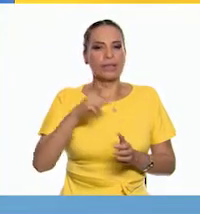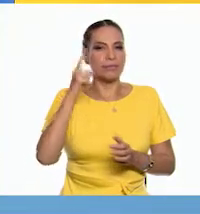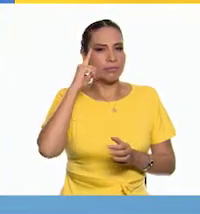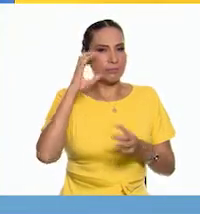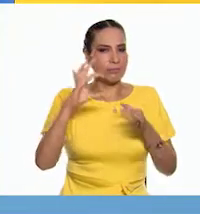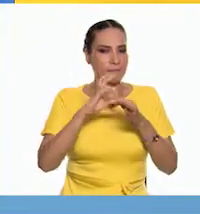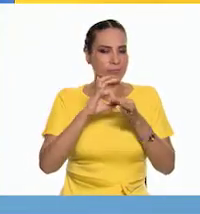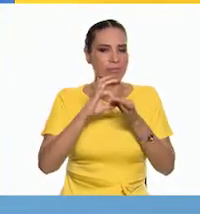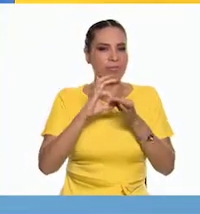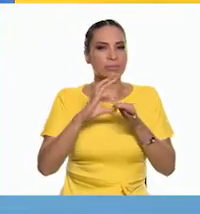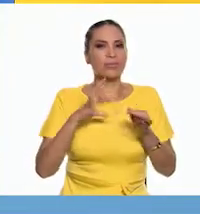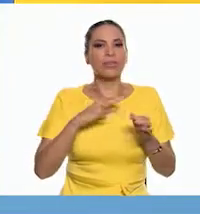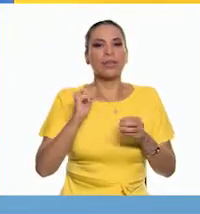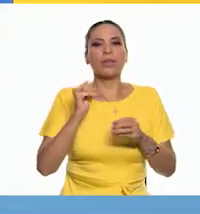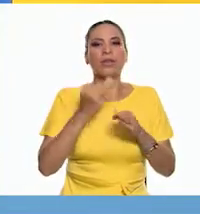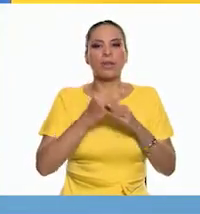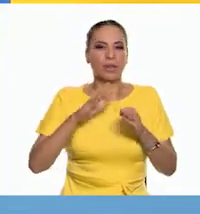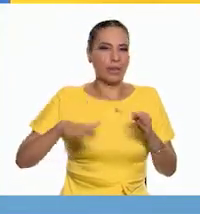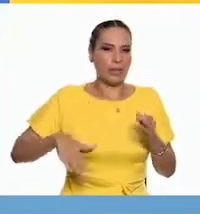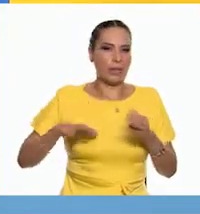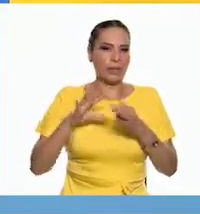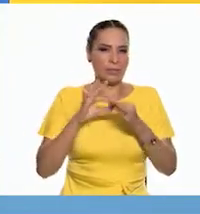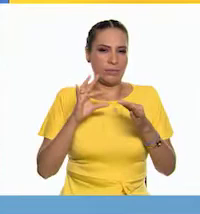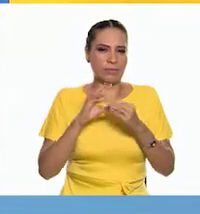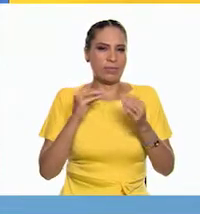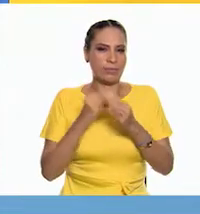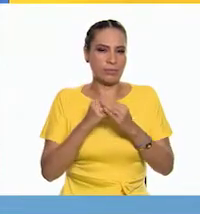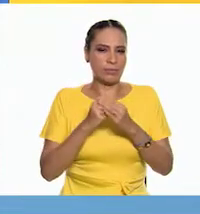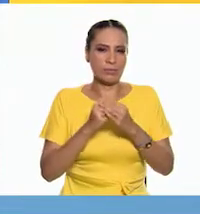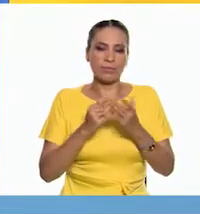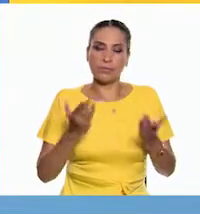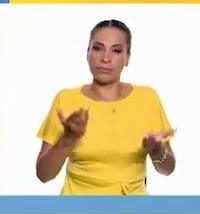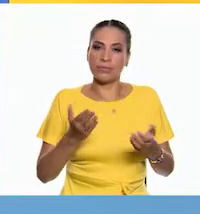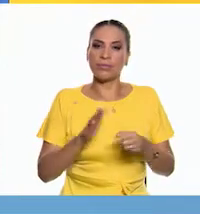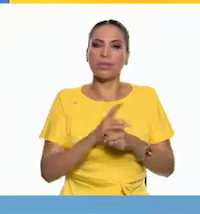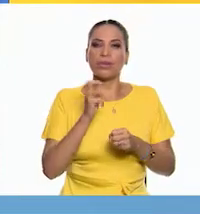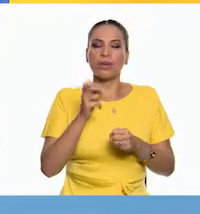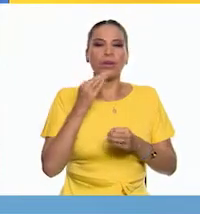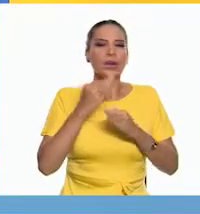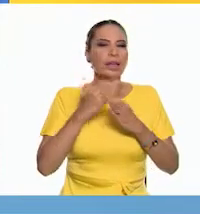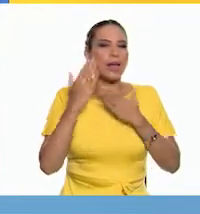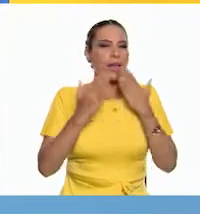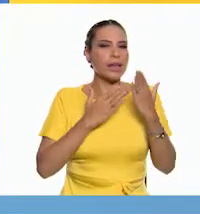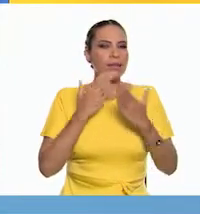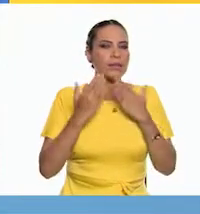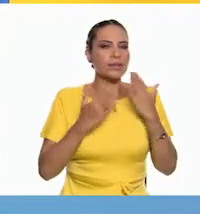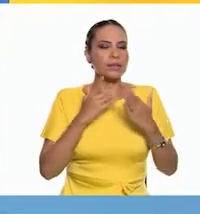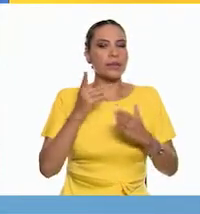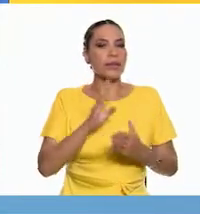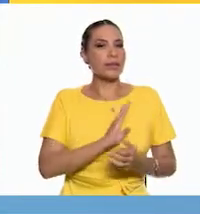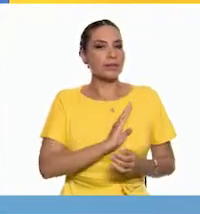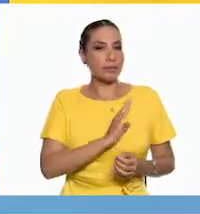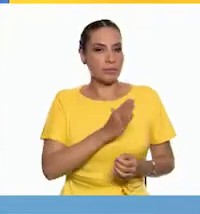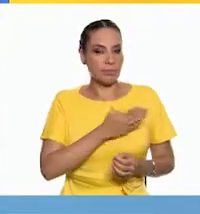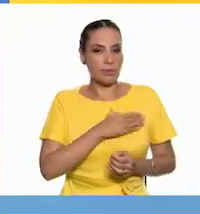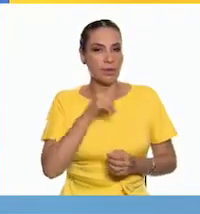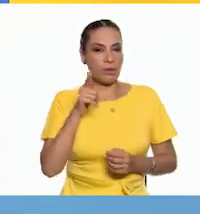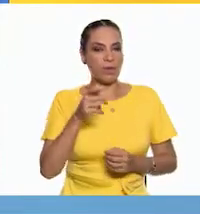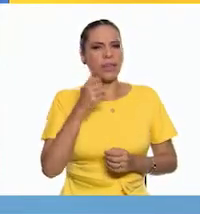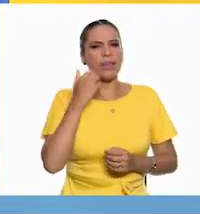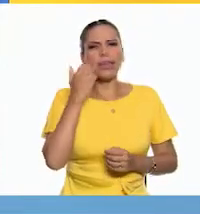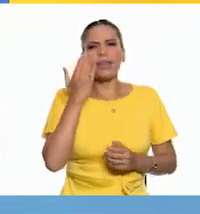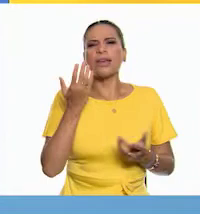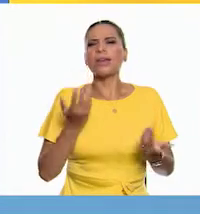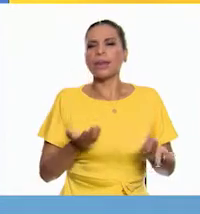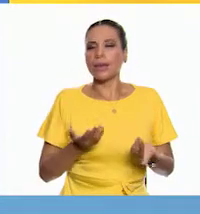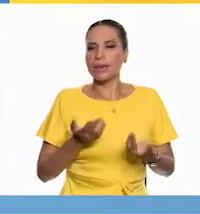pensamiento ilustrado, como lo comentamos en la clase anterior. Y por lo que hemos estudiado hasta ahora, los españoles estaban tratando de